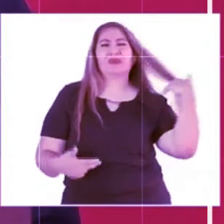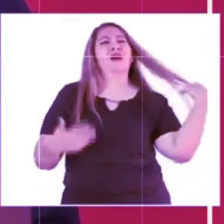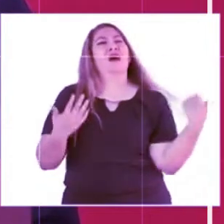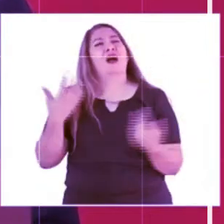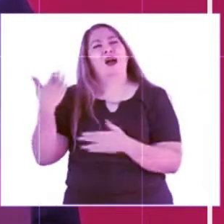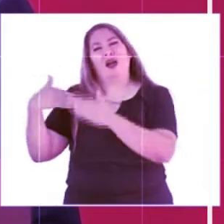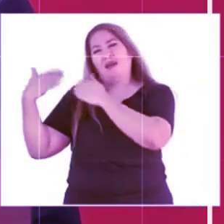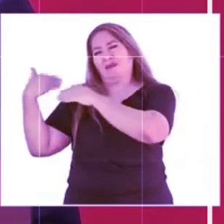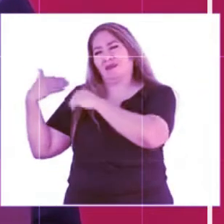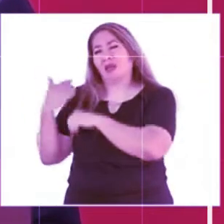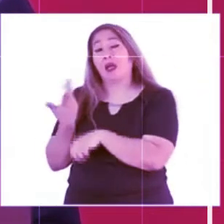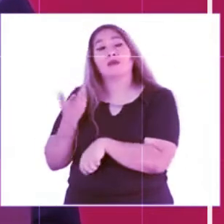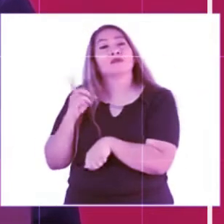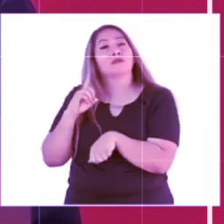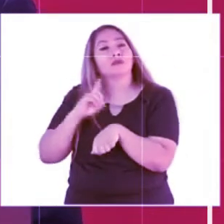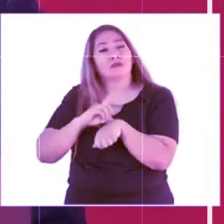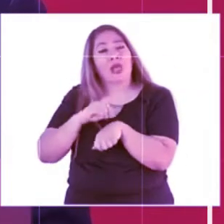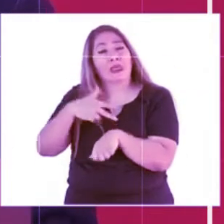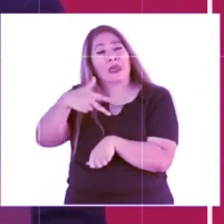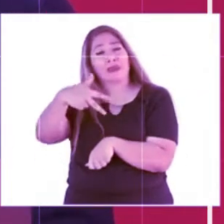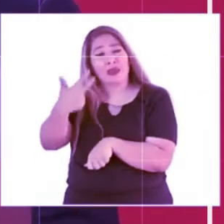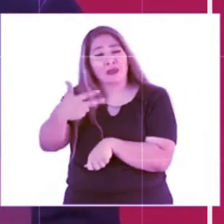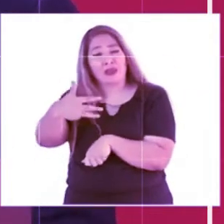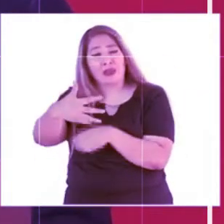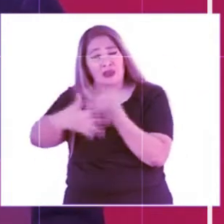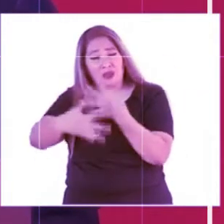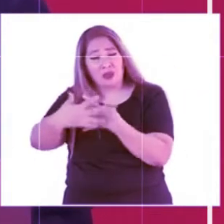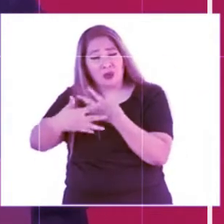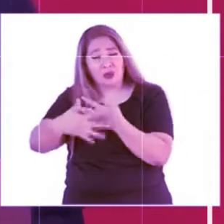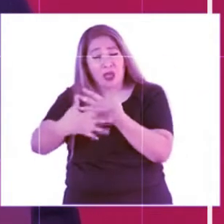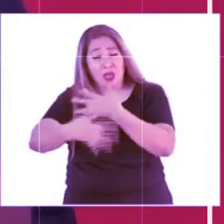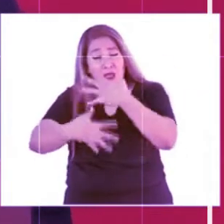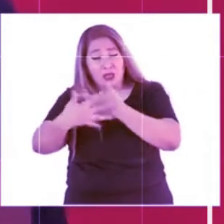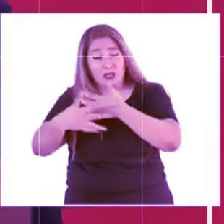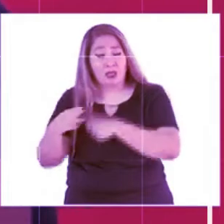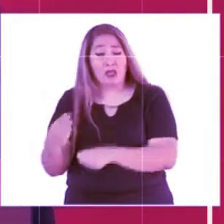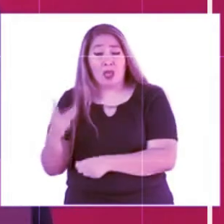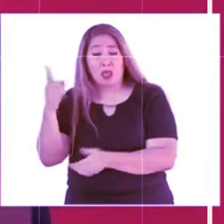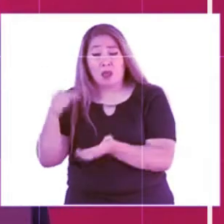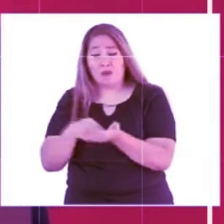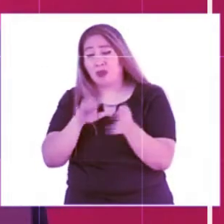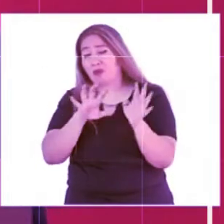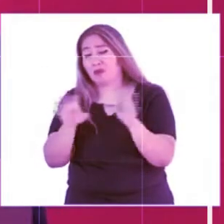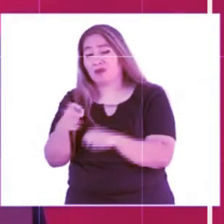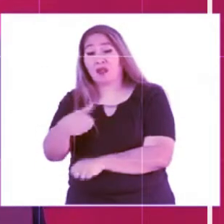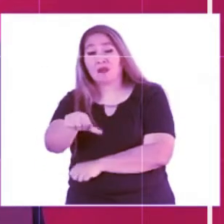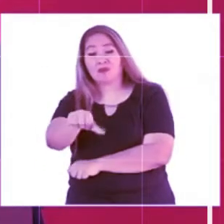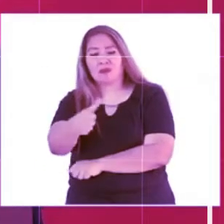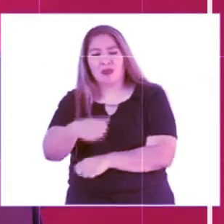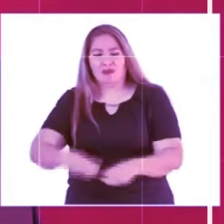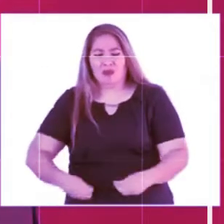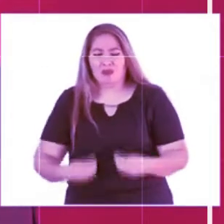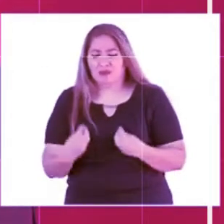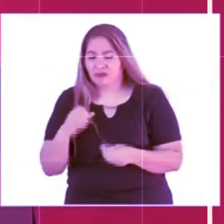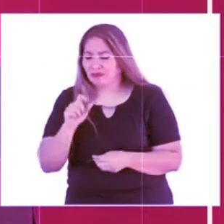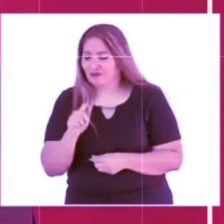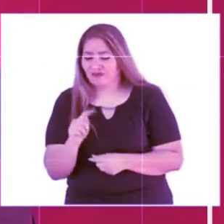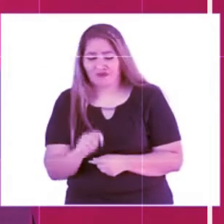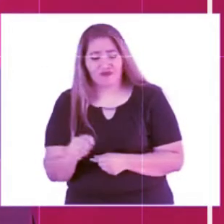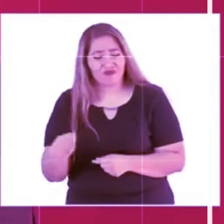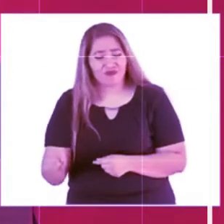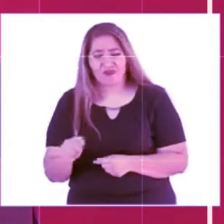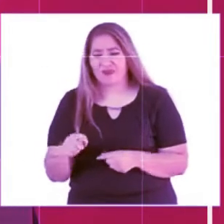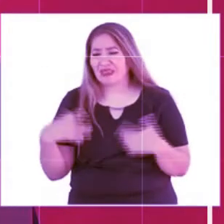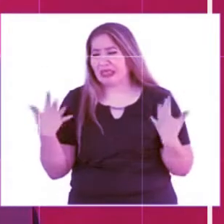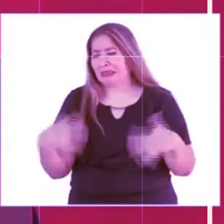días fatales del 13, 14 y 15 de mayo de 1911 se vivió en Torreón